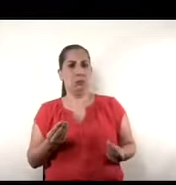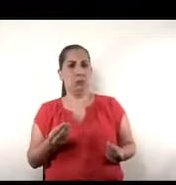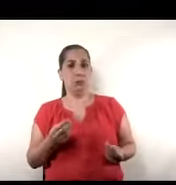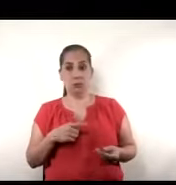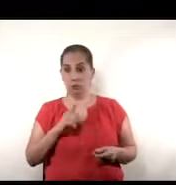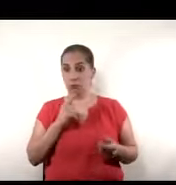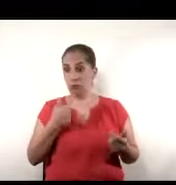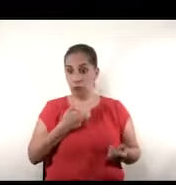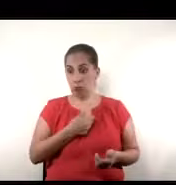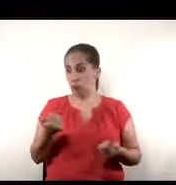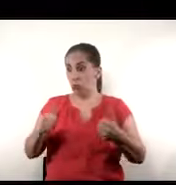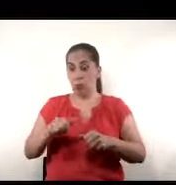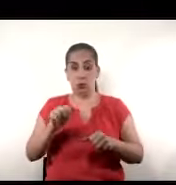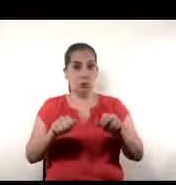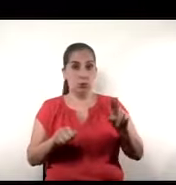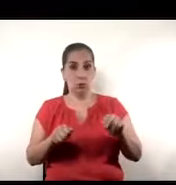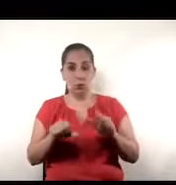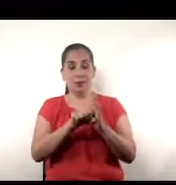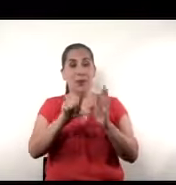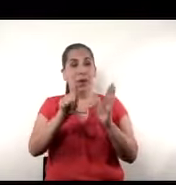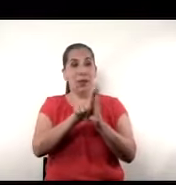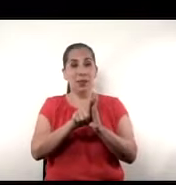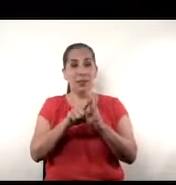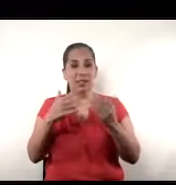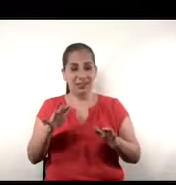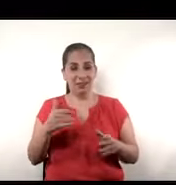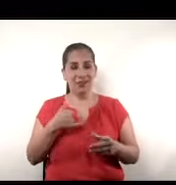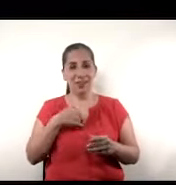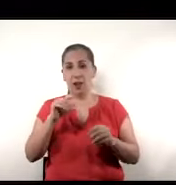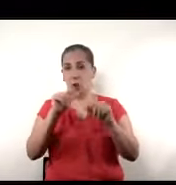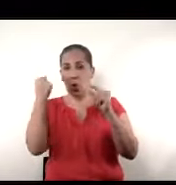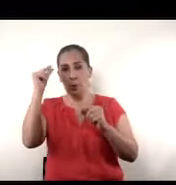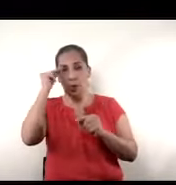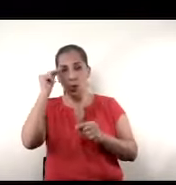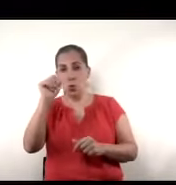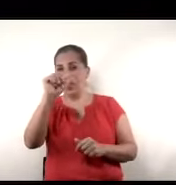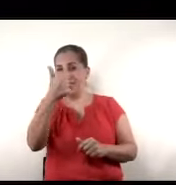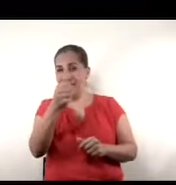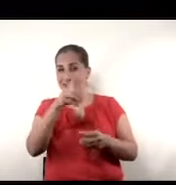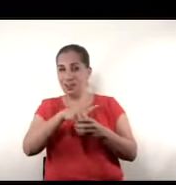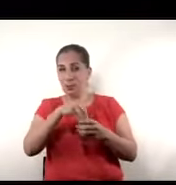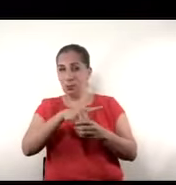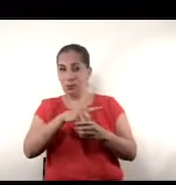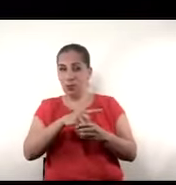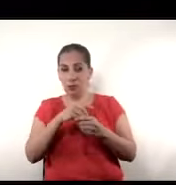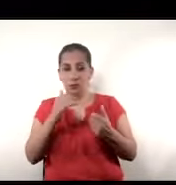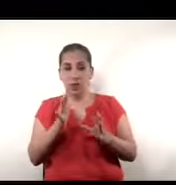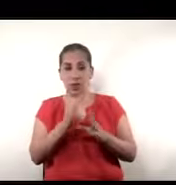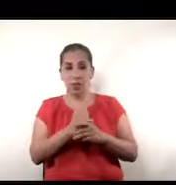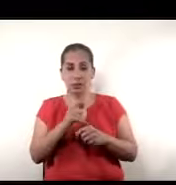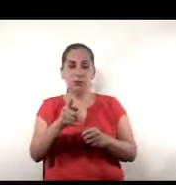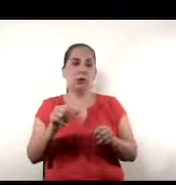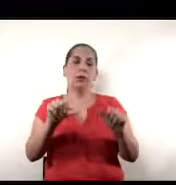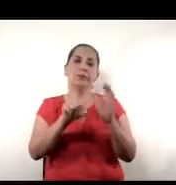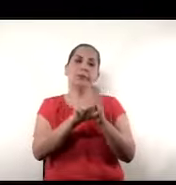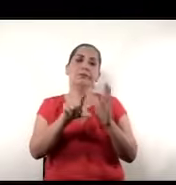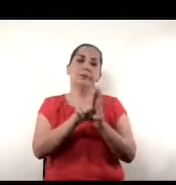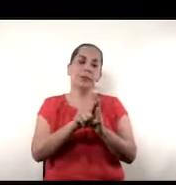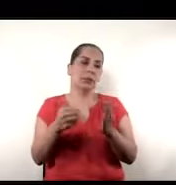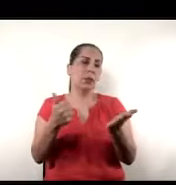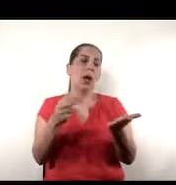esta Asamblea Legislativa, el gobierno con 10 diputados ha logrado que la Asamblea le apruebe